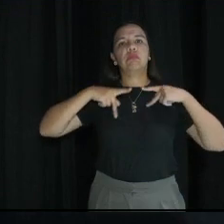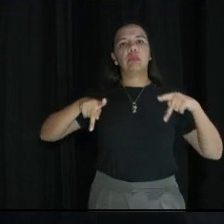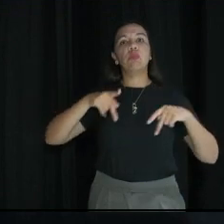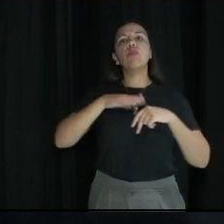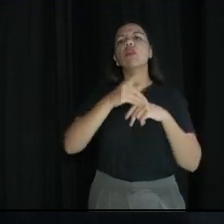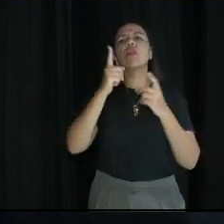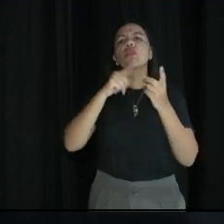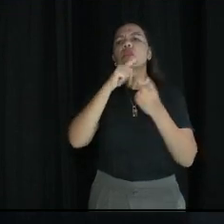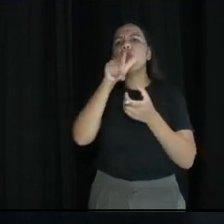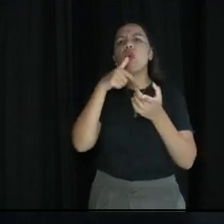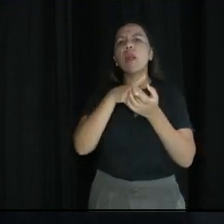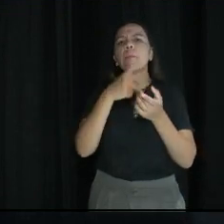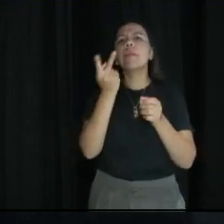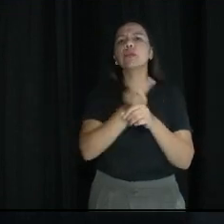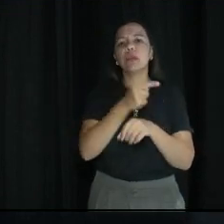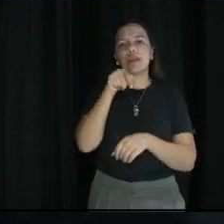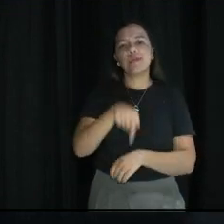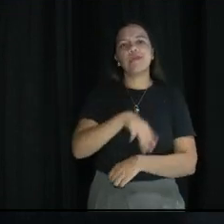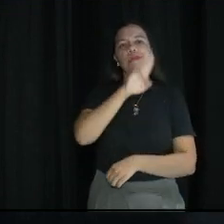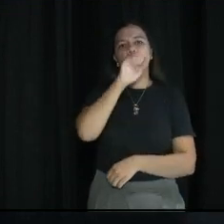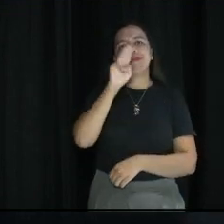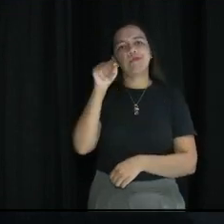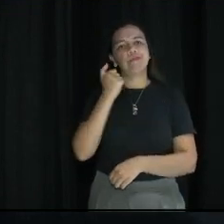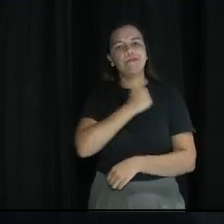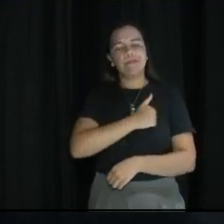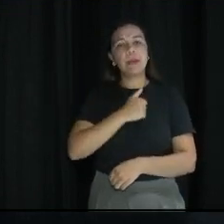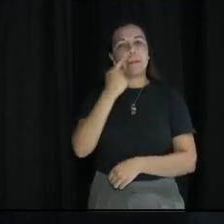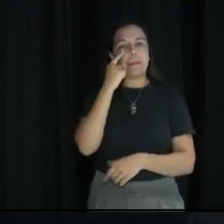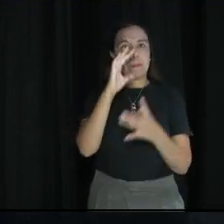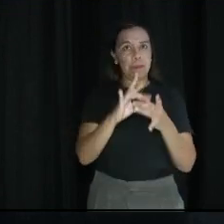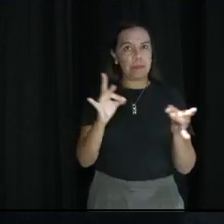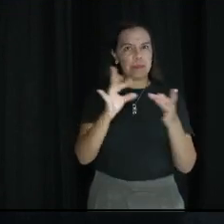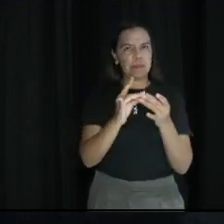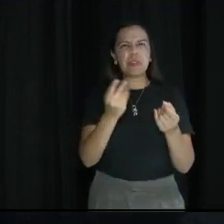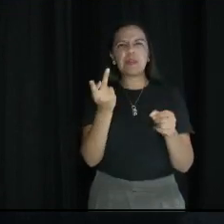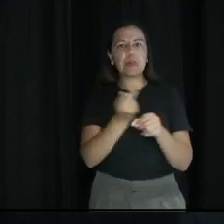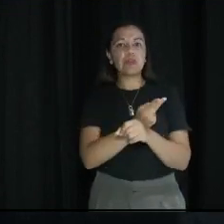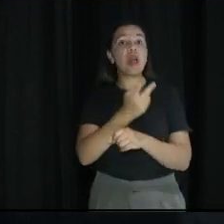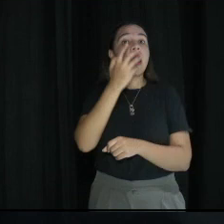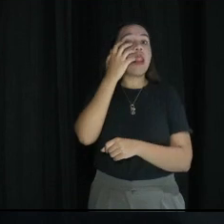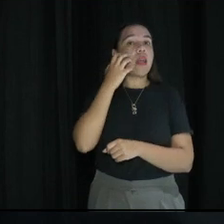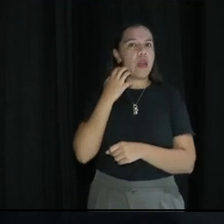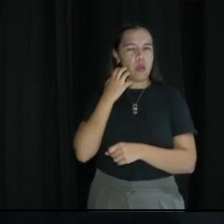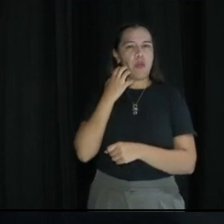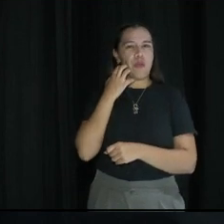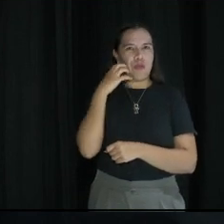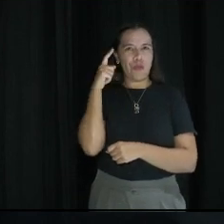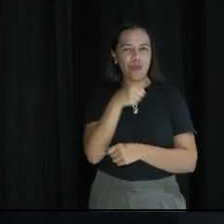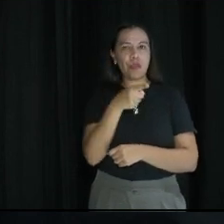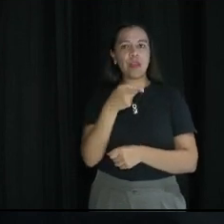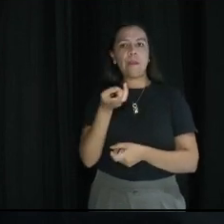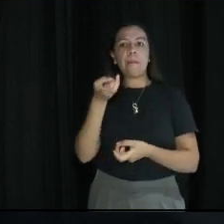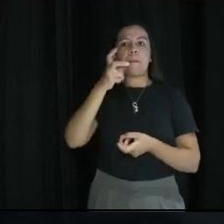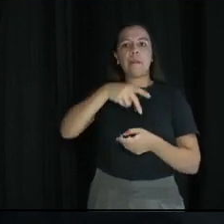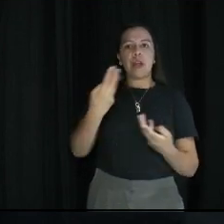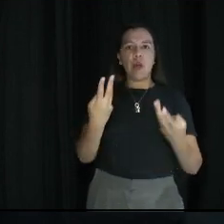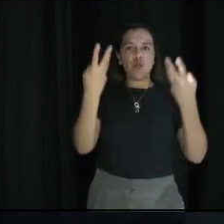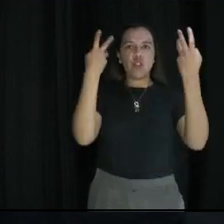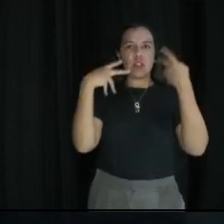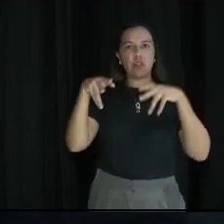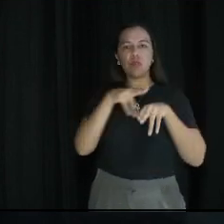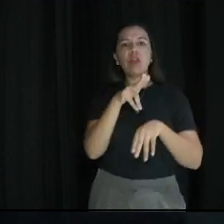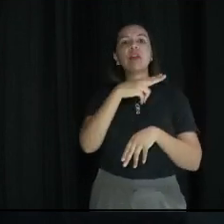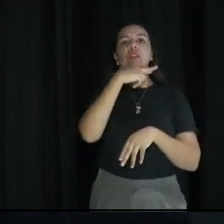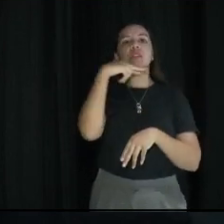Michoacán. Para ponerlos en contexto, este ejemplar era trasladado en un vehículo en la carretera de Zamora